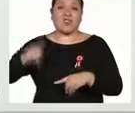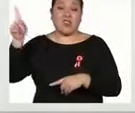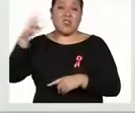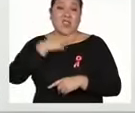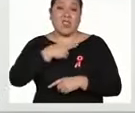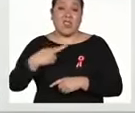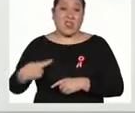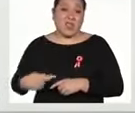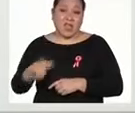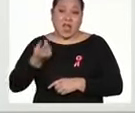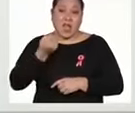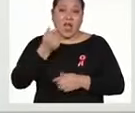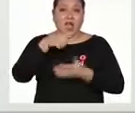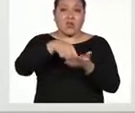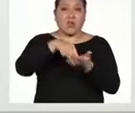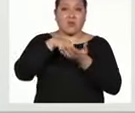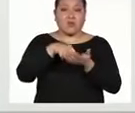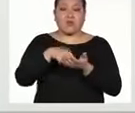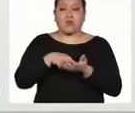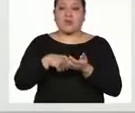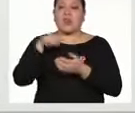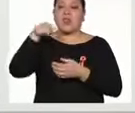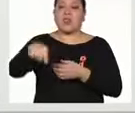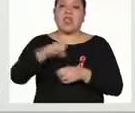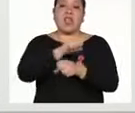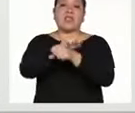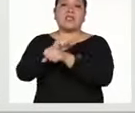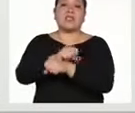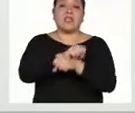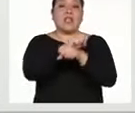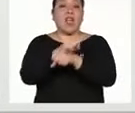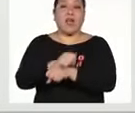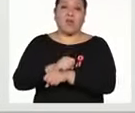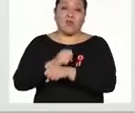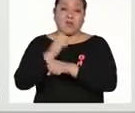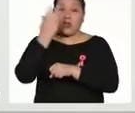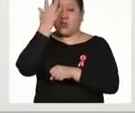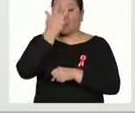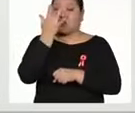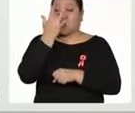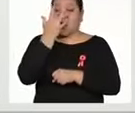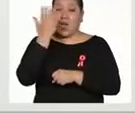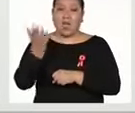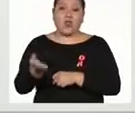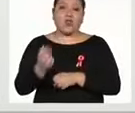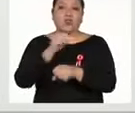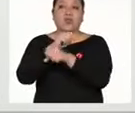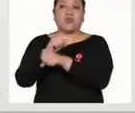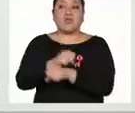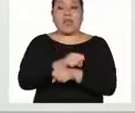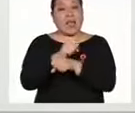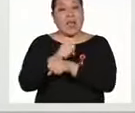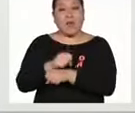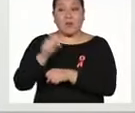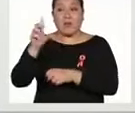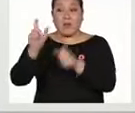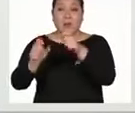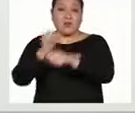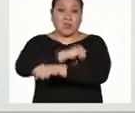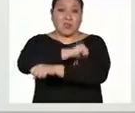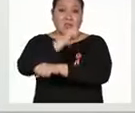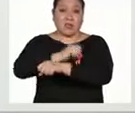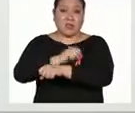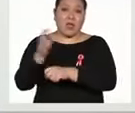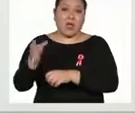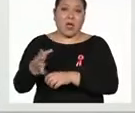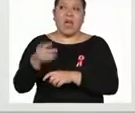Era casi obligación someter a los indígenas o a los afrodescendientes, pero hemos evolucionado mucho desde